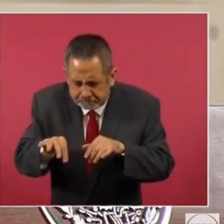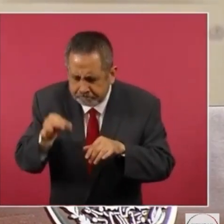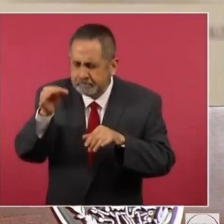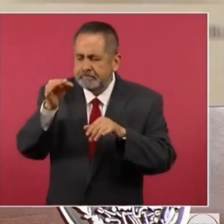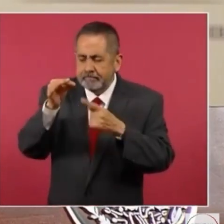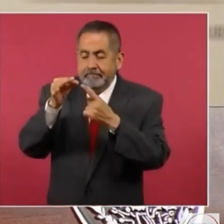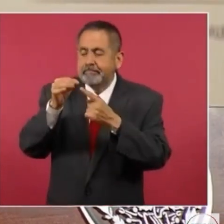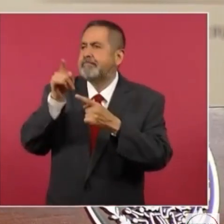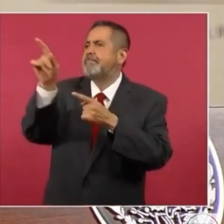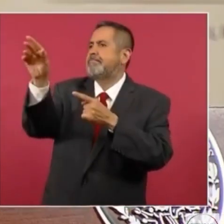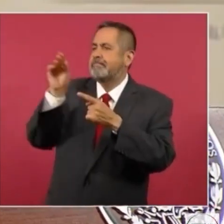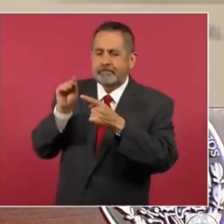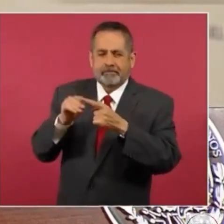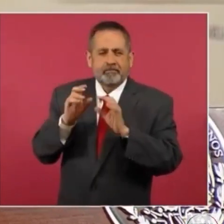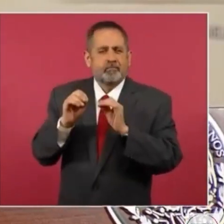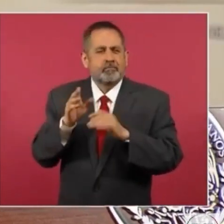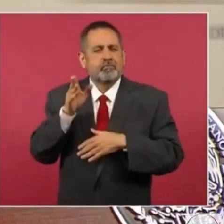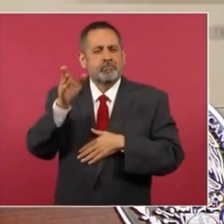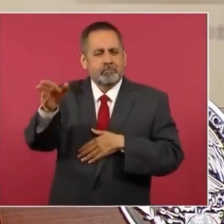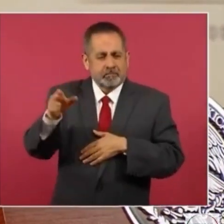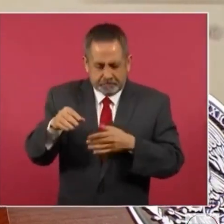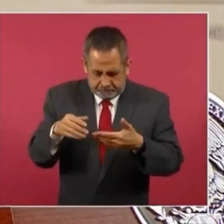mismo va a los casilleros